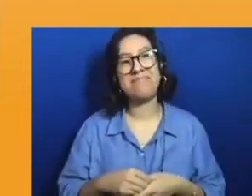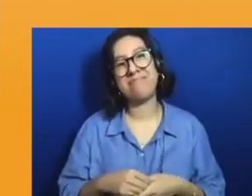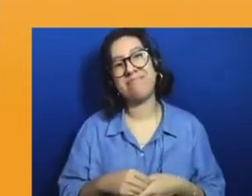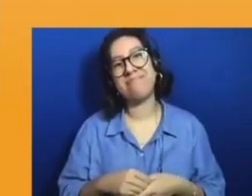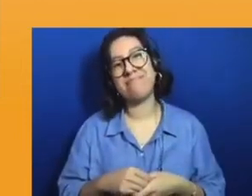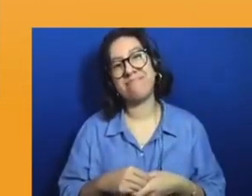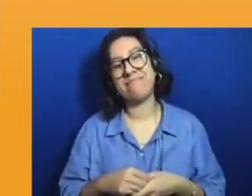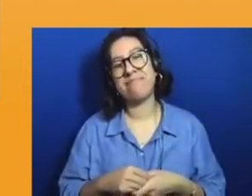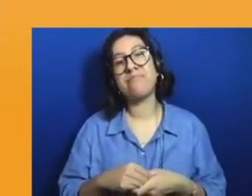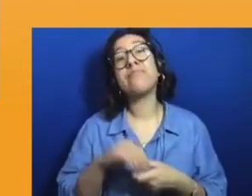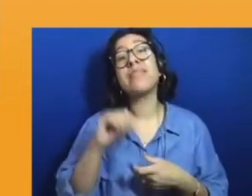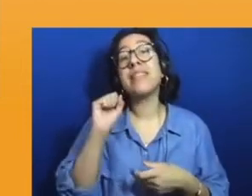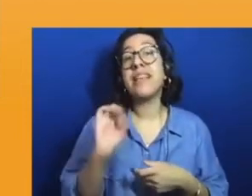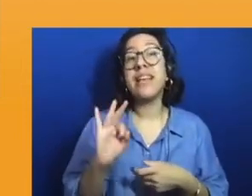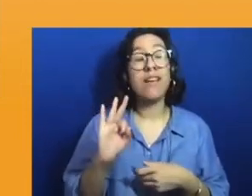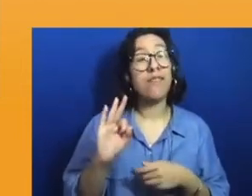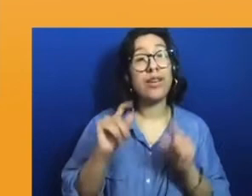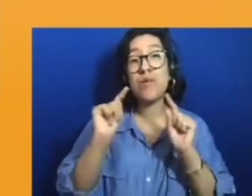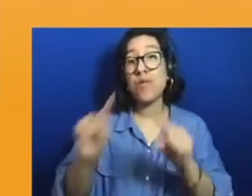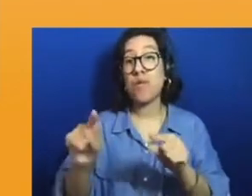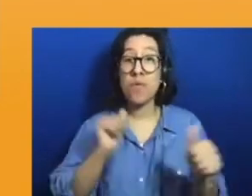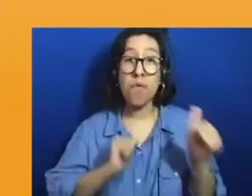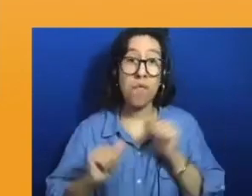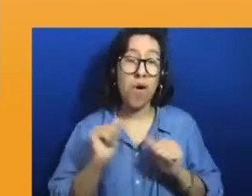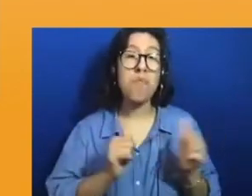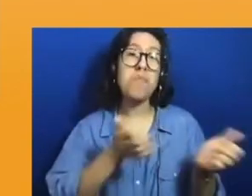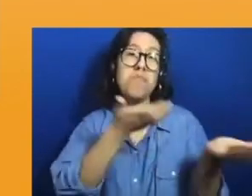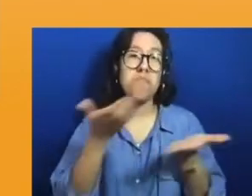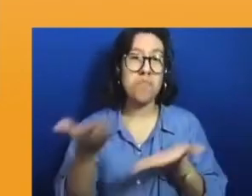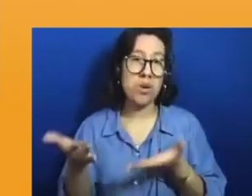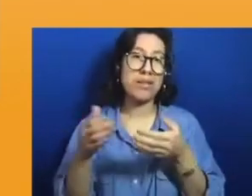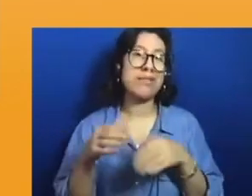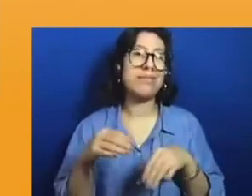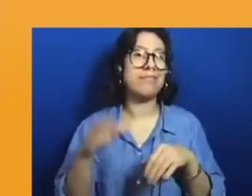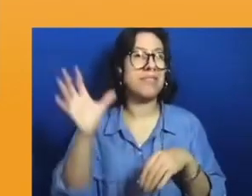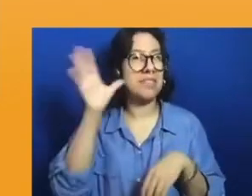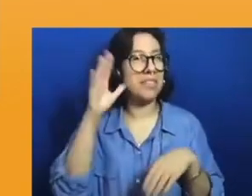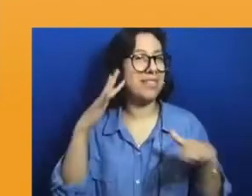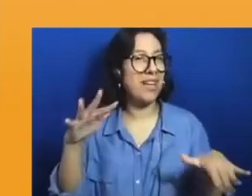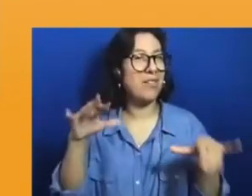en cualquier momento que vamos a un performance. Y mi hijo menor,